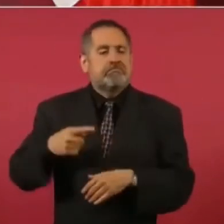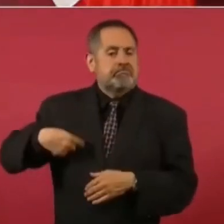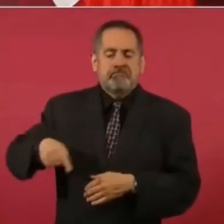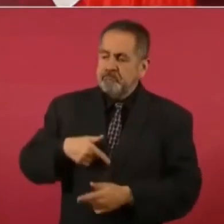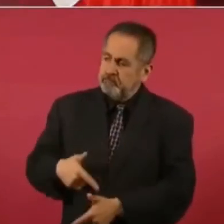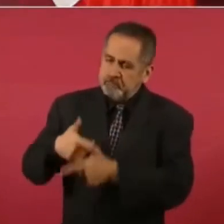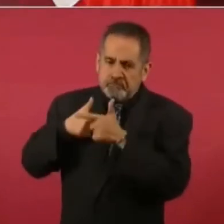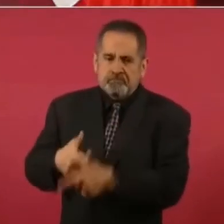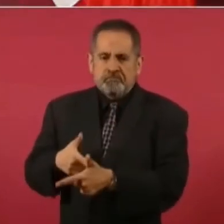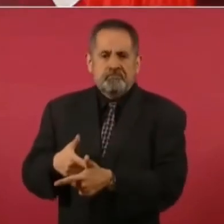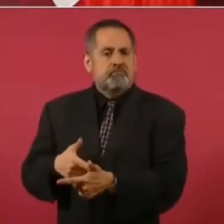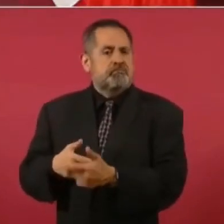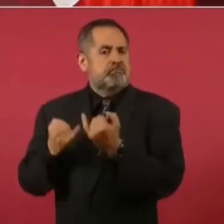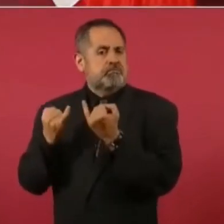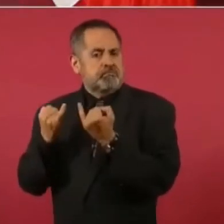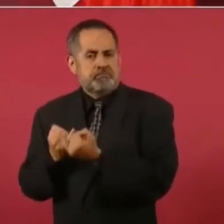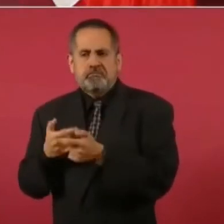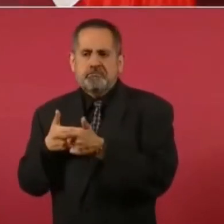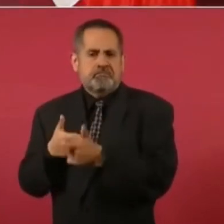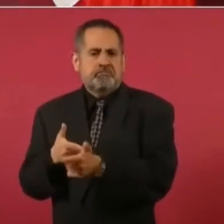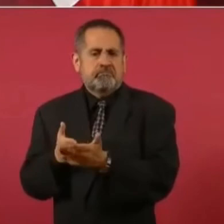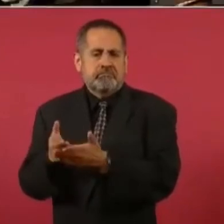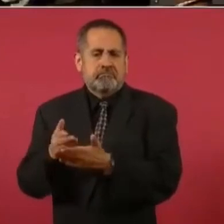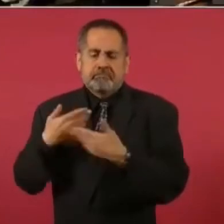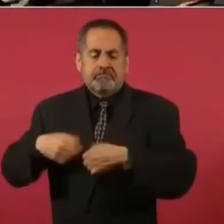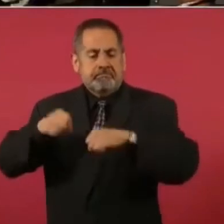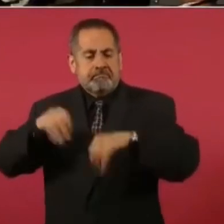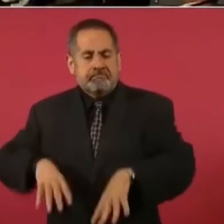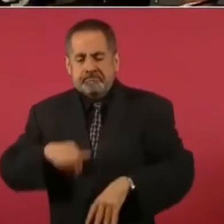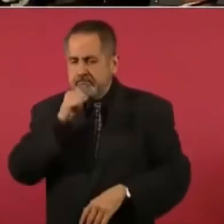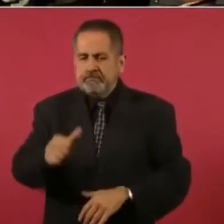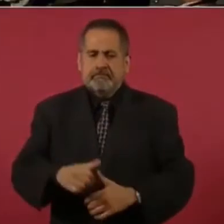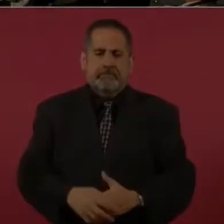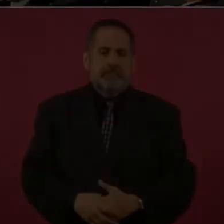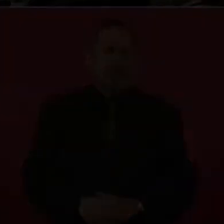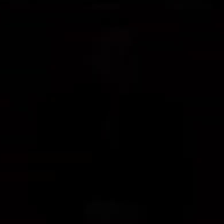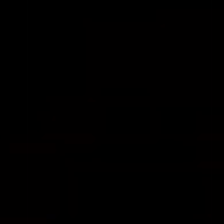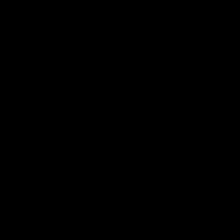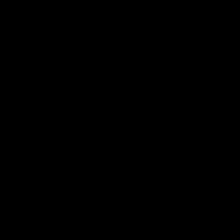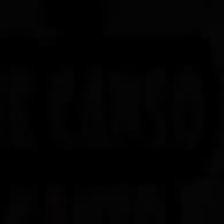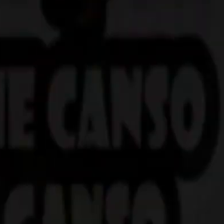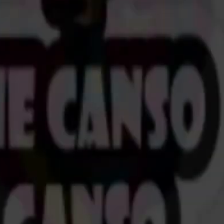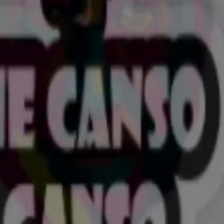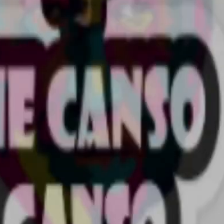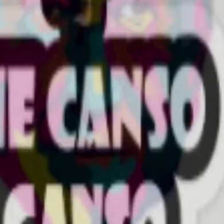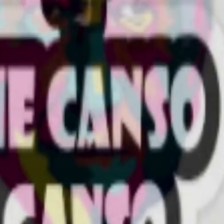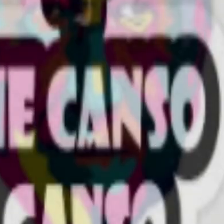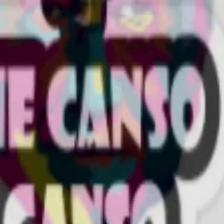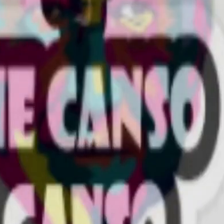nosotros no vamos a dar marcha atrás.